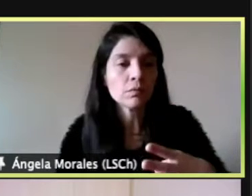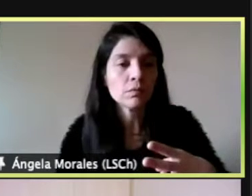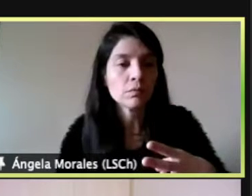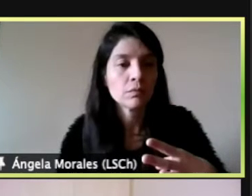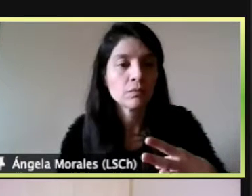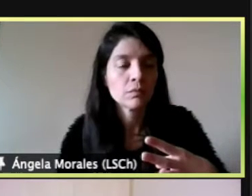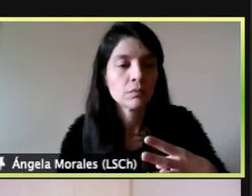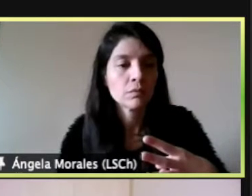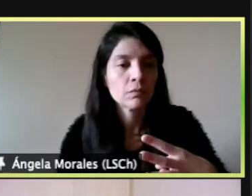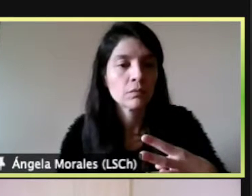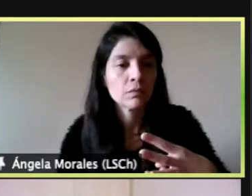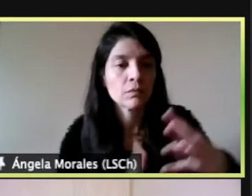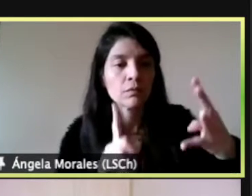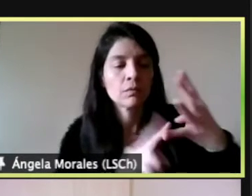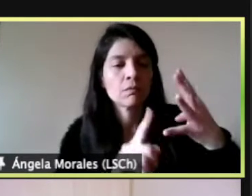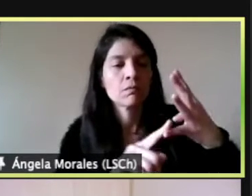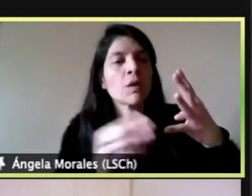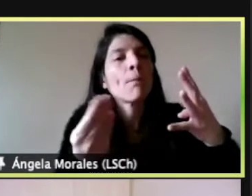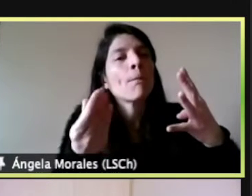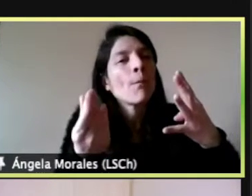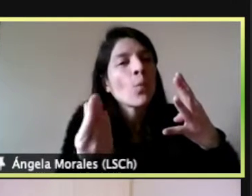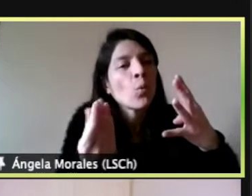El monto